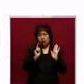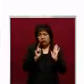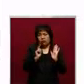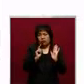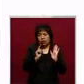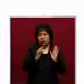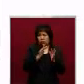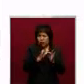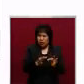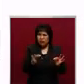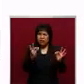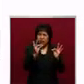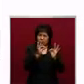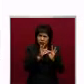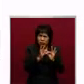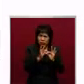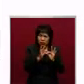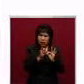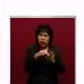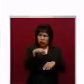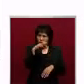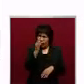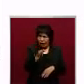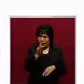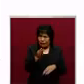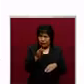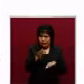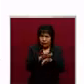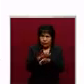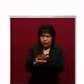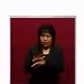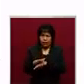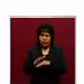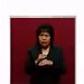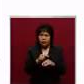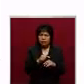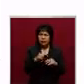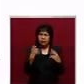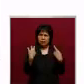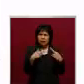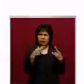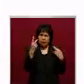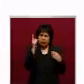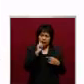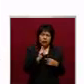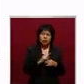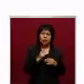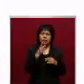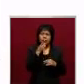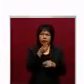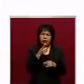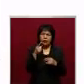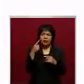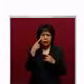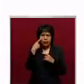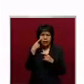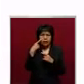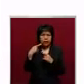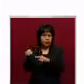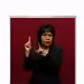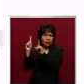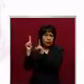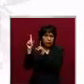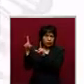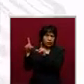adaptación principal que debemos de tener los maestros y las maestras es, como lo dice la lámina, que el Consejo Técnico